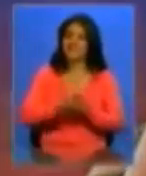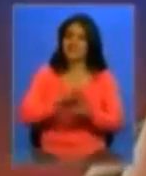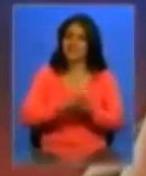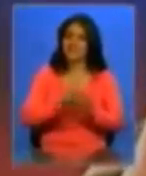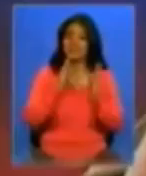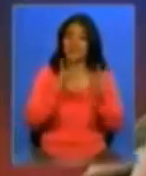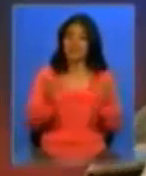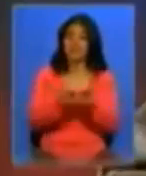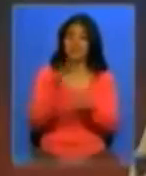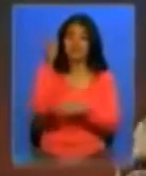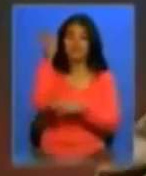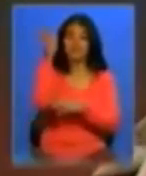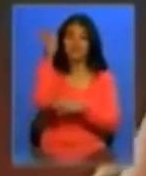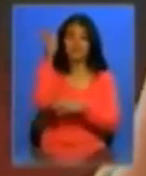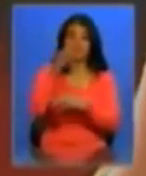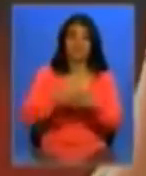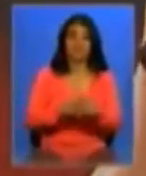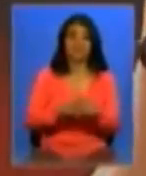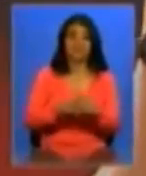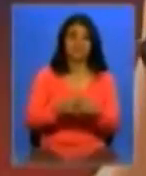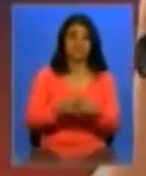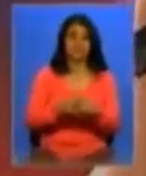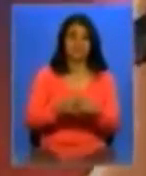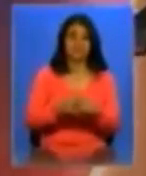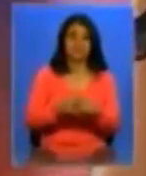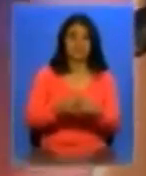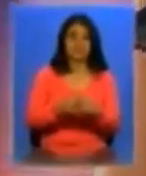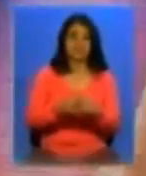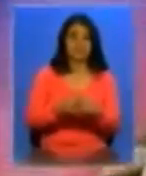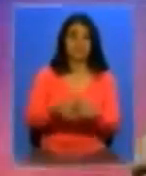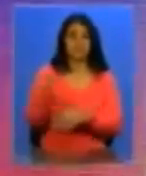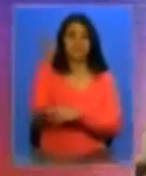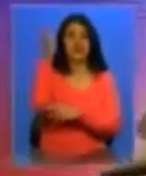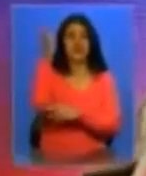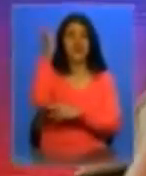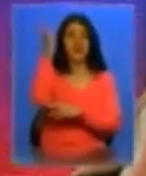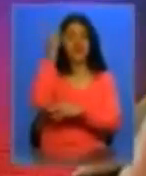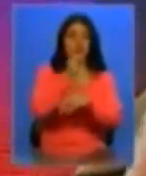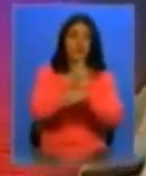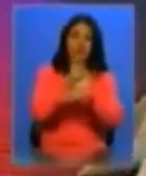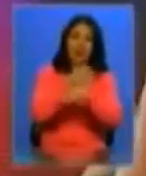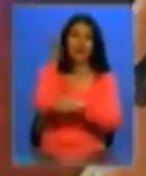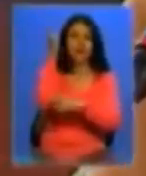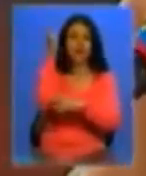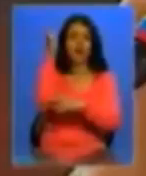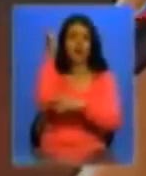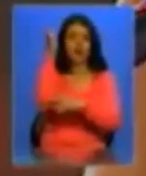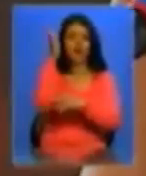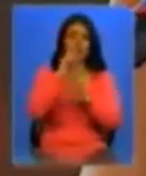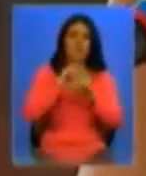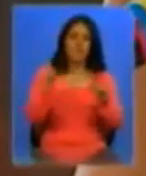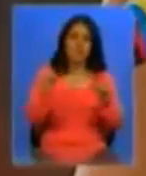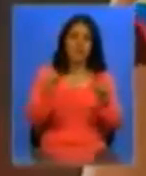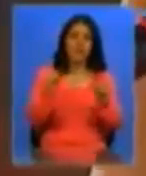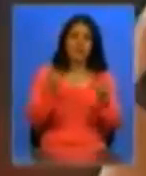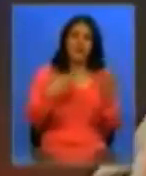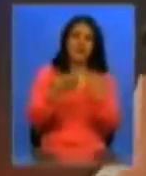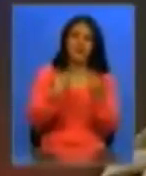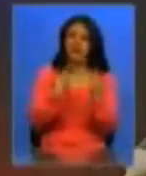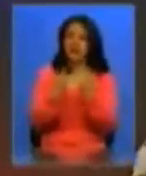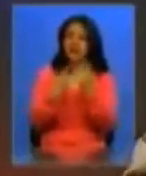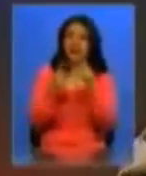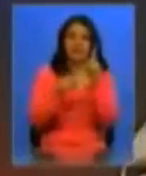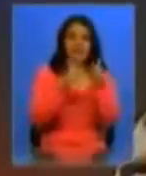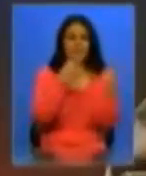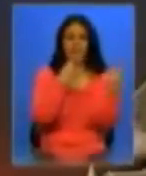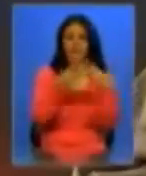conferencia magistral. Magistral significa que se lee la conferencia, se habla una hora y media, ¿no? Me hubiera gustado tener una clase más interactiva, pero